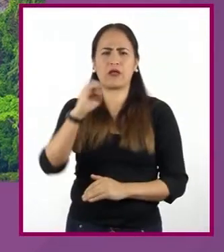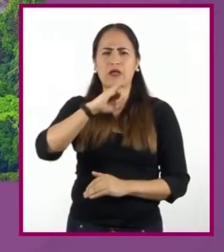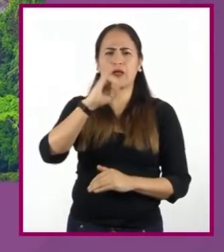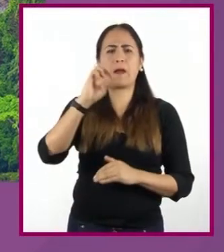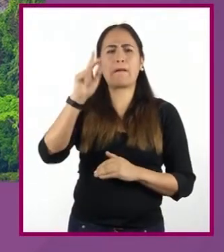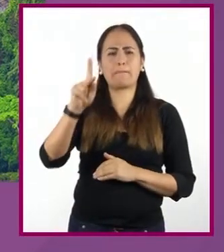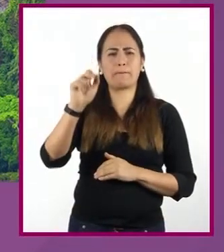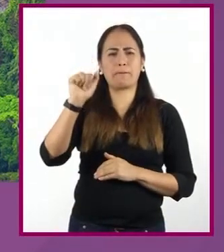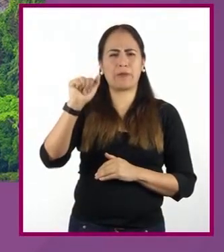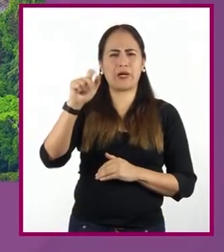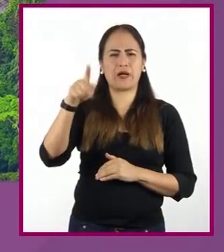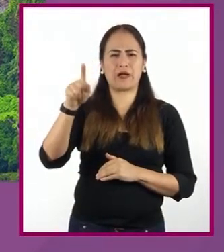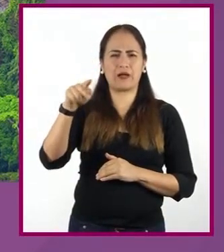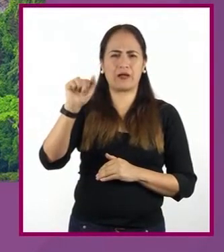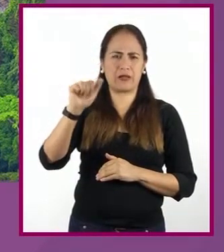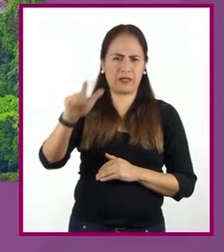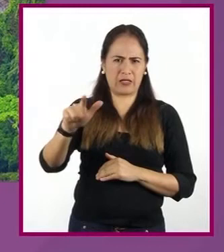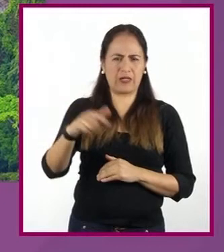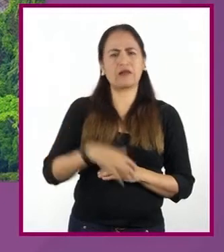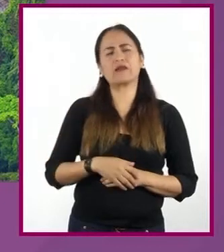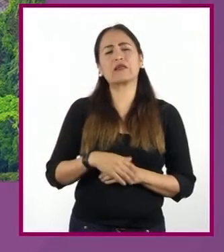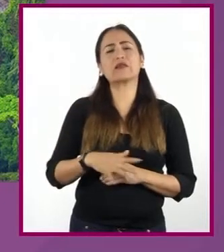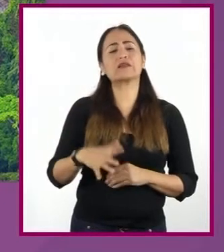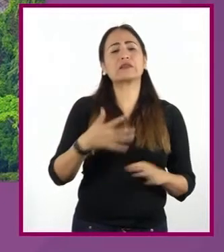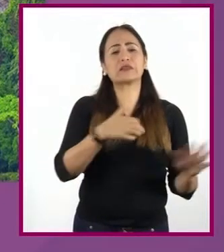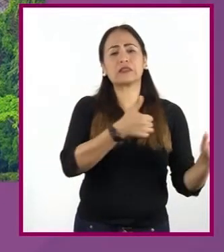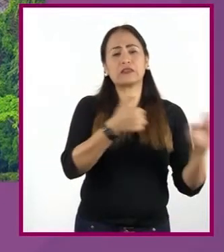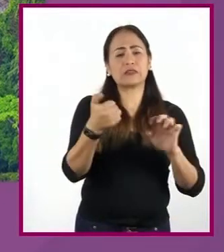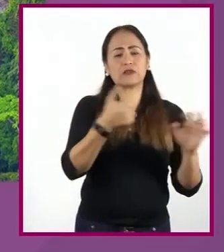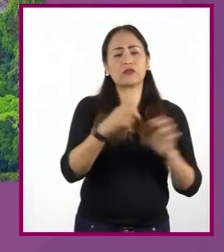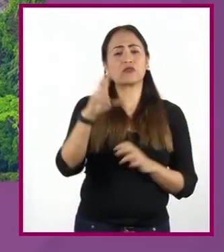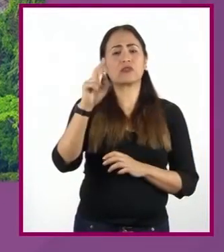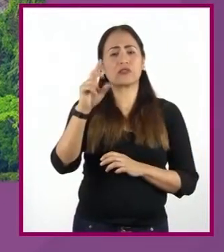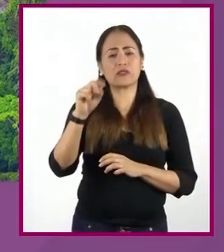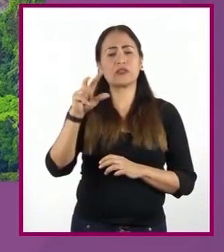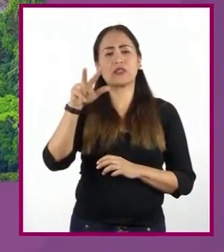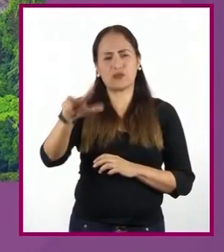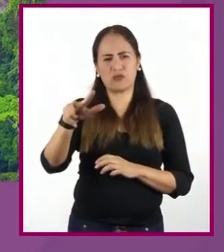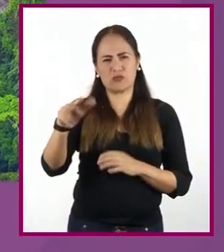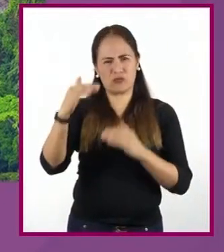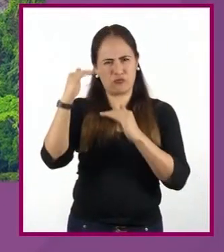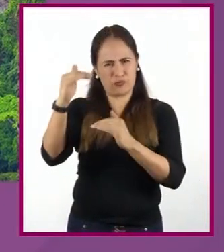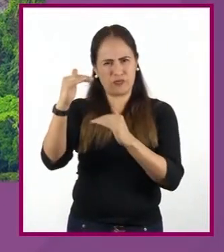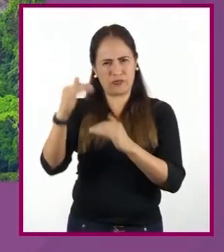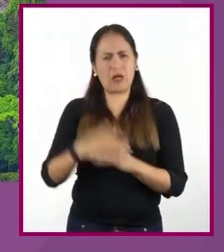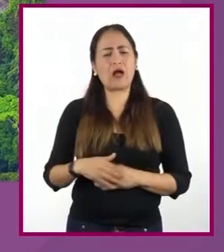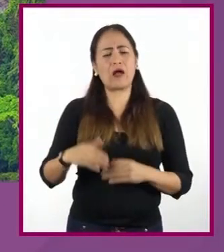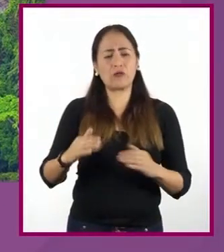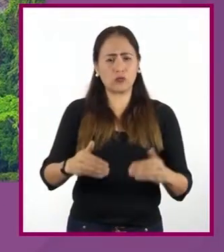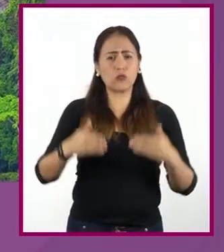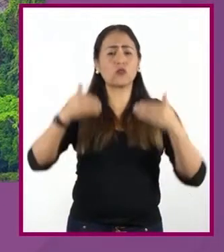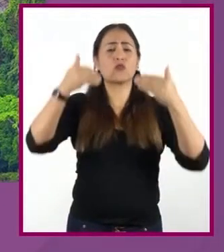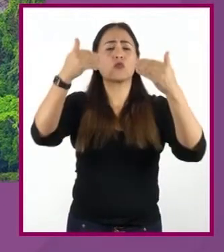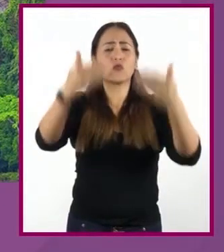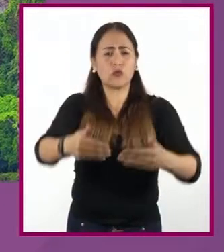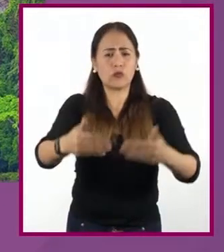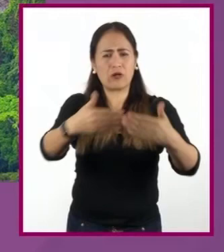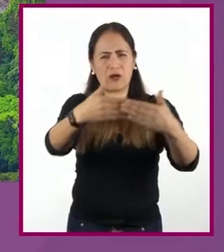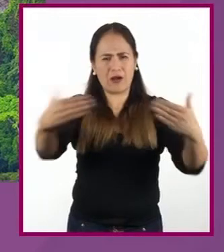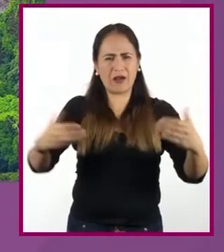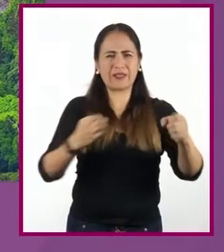Pakal, 615 a 638 de nuestra era, quien expandió las fronteras de la capital hasta las planicies de